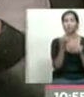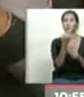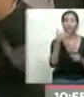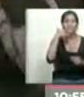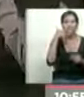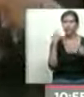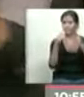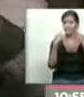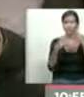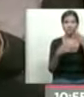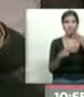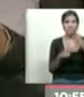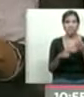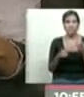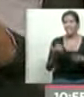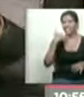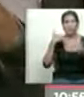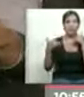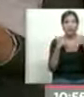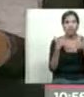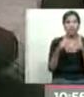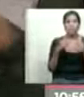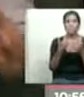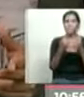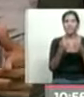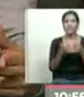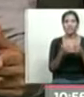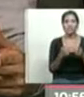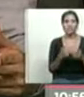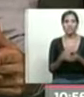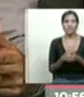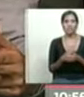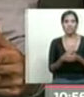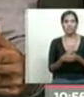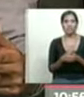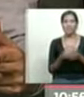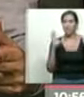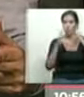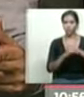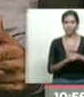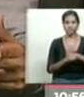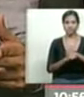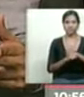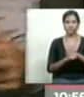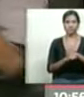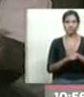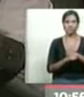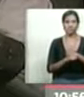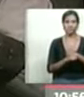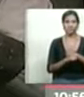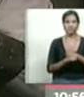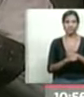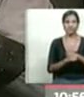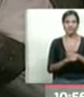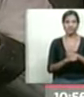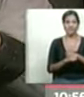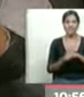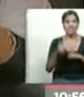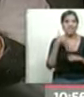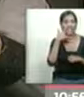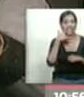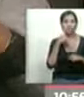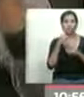etcétera, etcétera. Le llamaban, le mandaban mensajes. Remigio me contaba que le mandaban mensajes en las noches. ¿Ah? De teléfonos